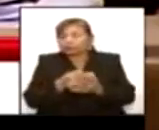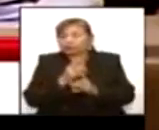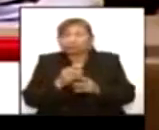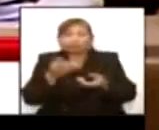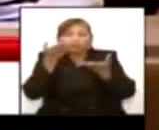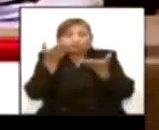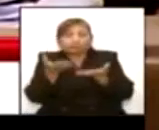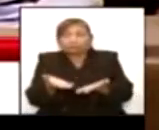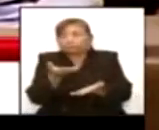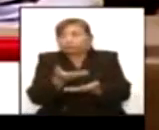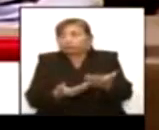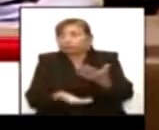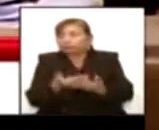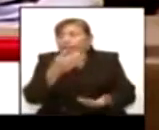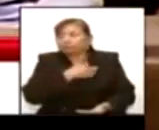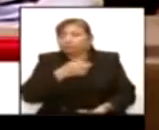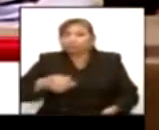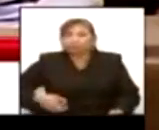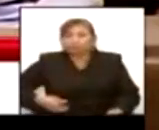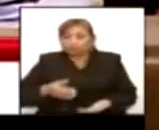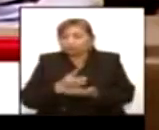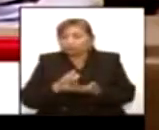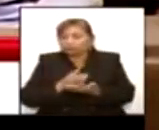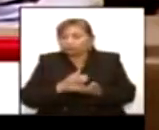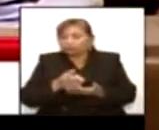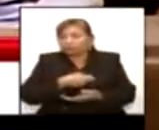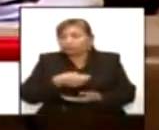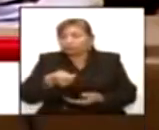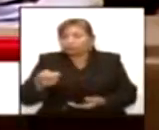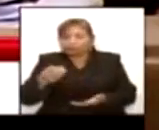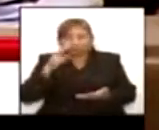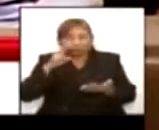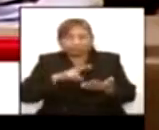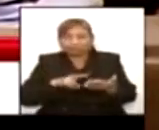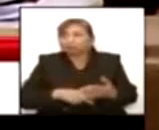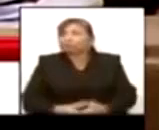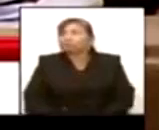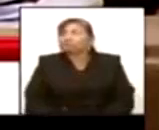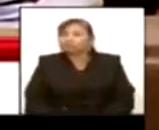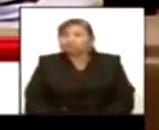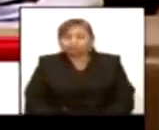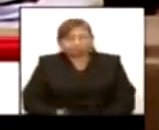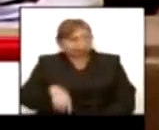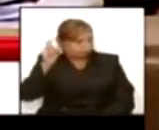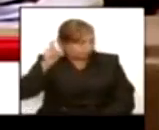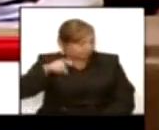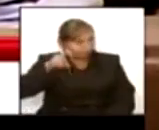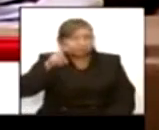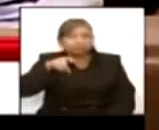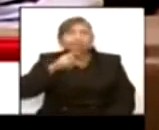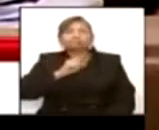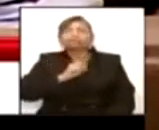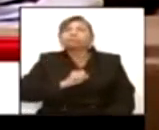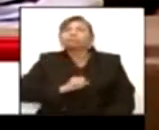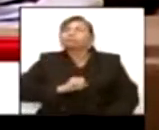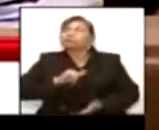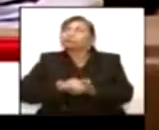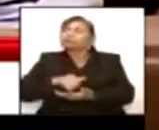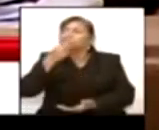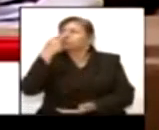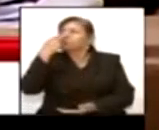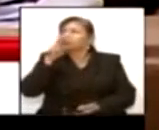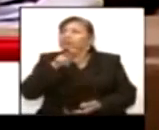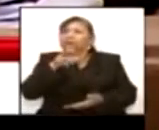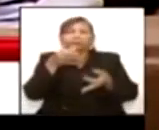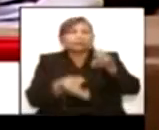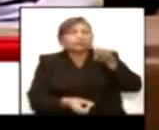los dejo, señor presidente, para que también puedan repasar todo ello. Es necesario que nos demos cuenta